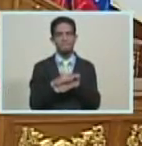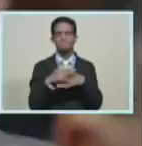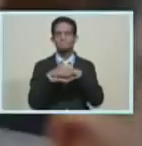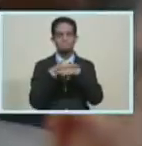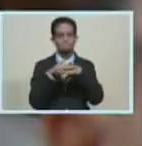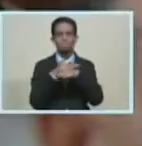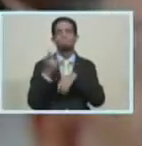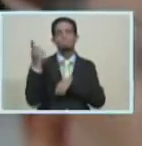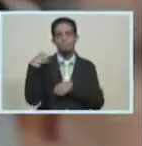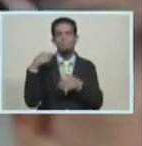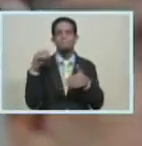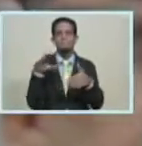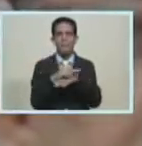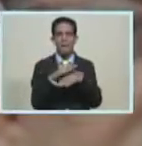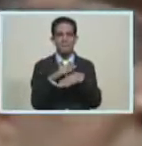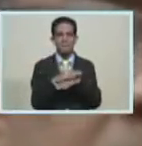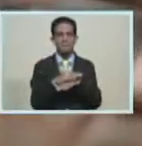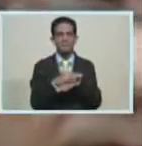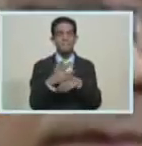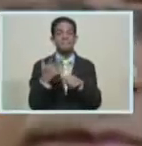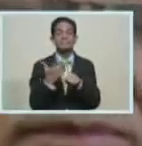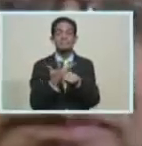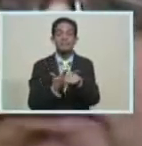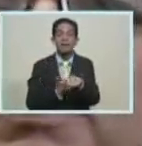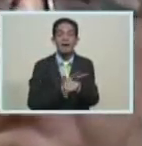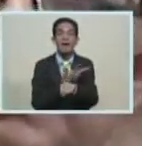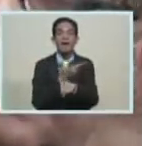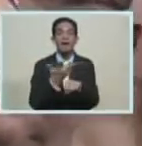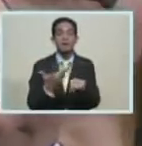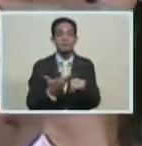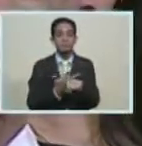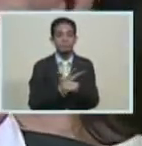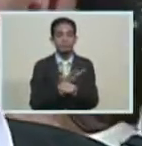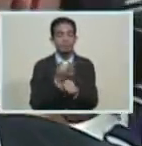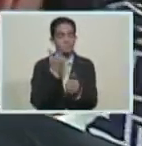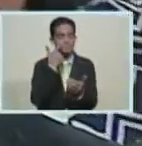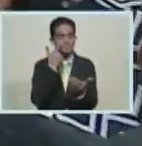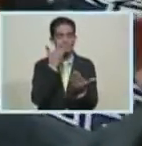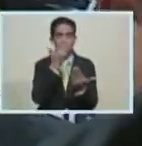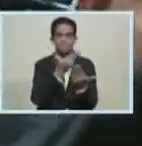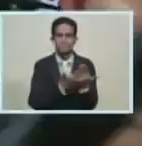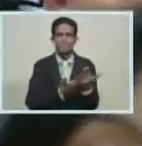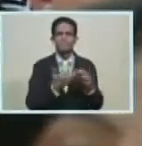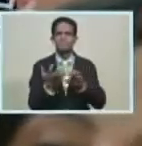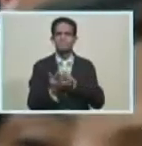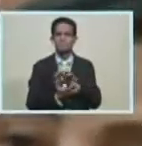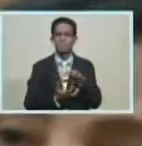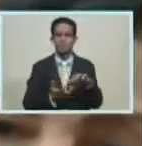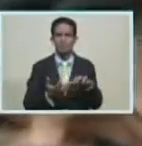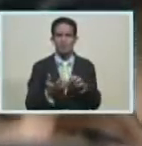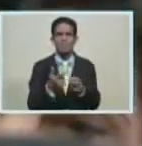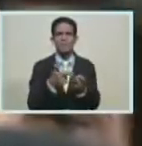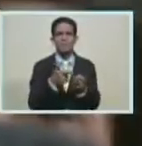El martes, tuvimos 3 horas revisando todos los problemas económicos de todas las regiones